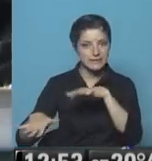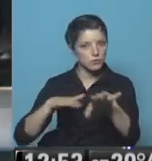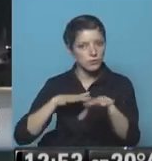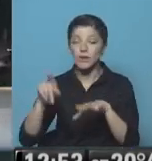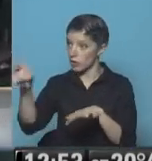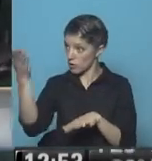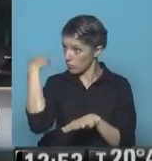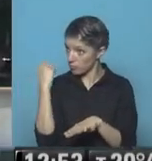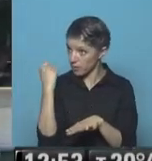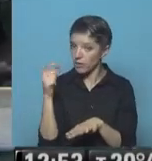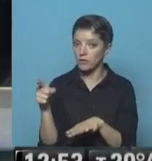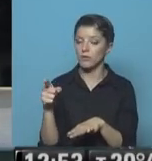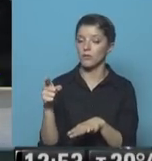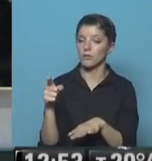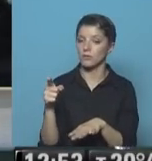lo que vos decías al principio, ¿no?